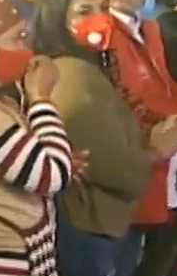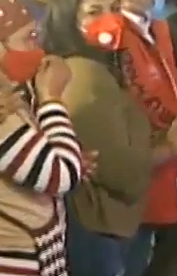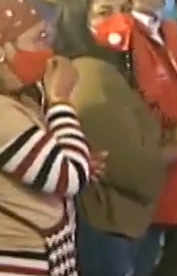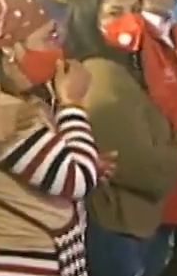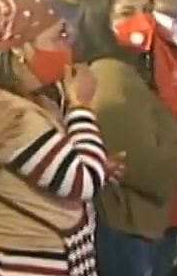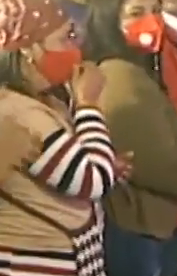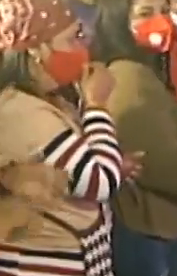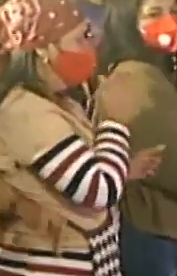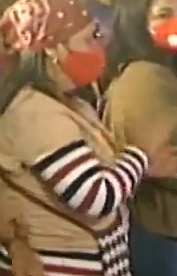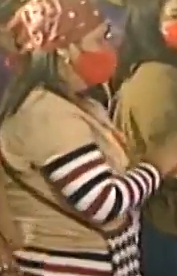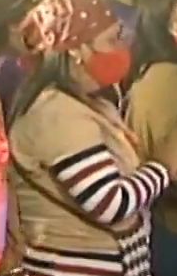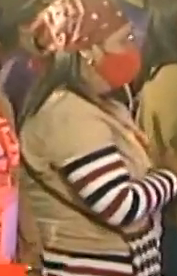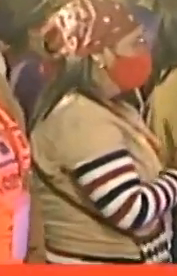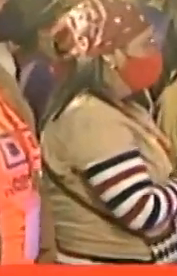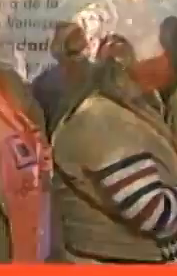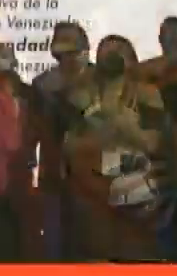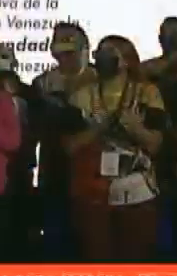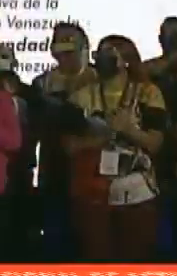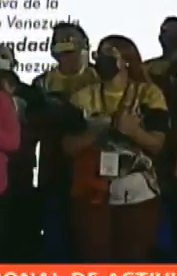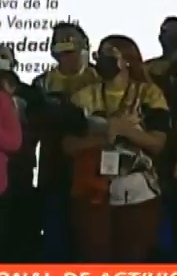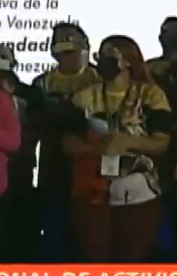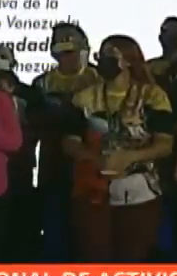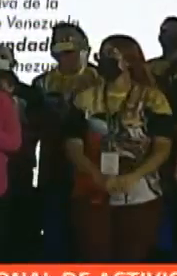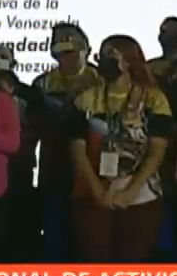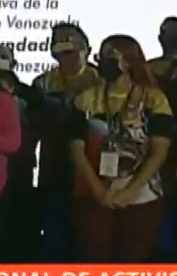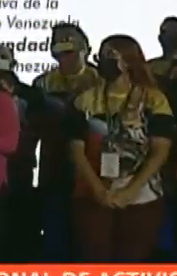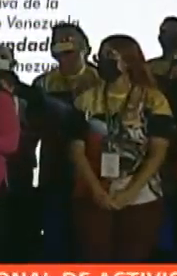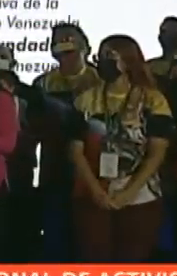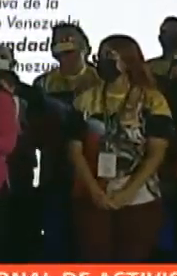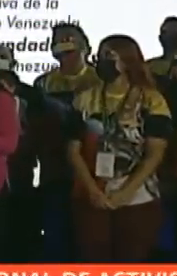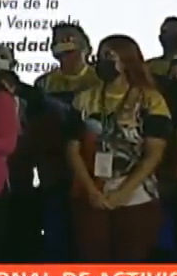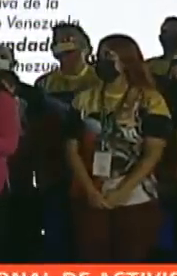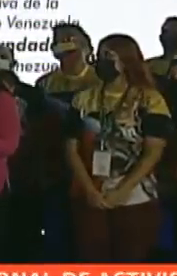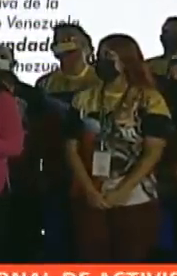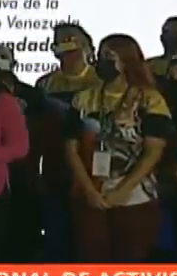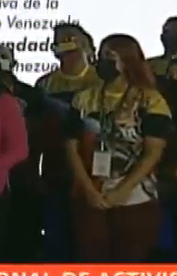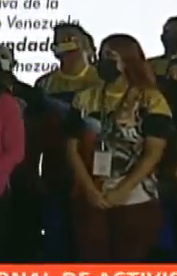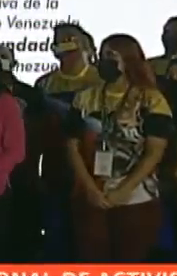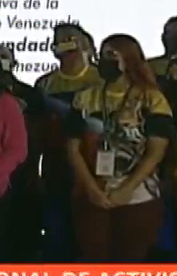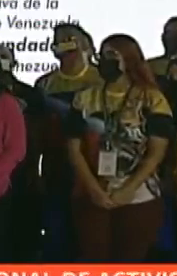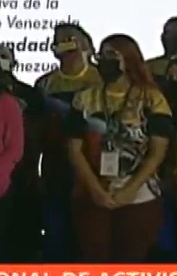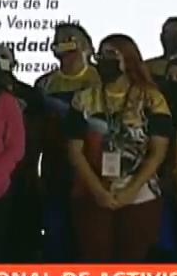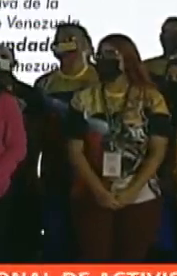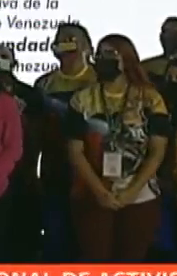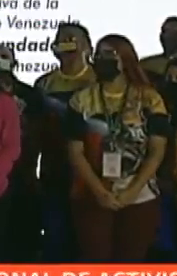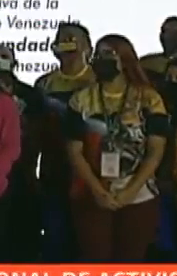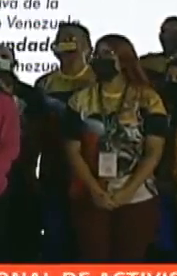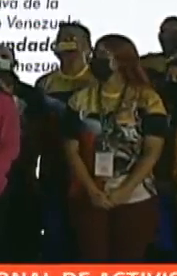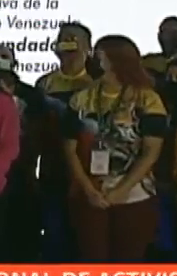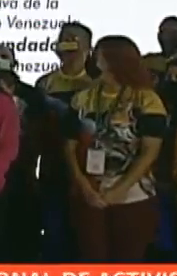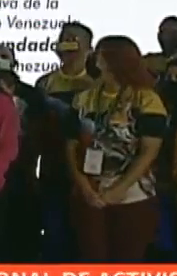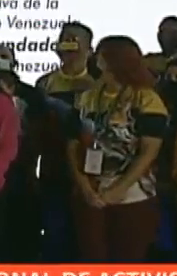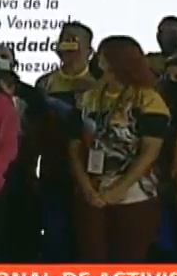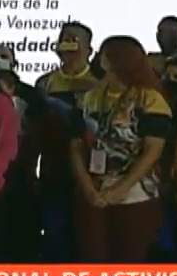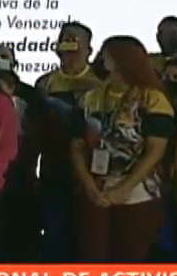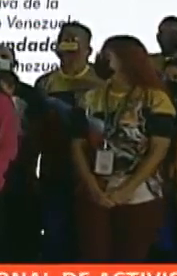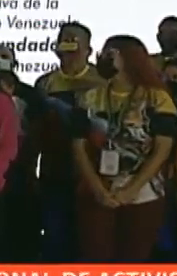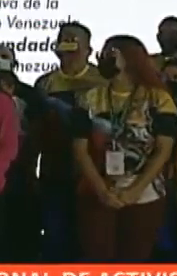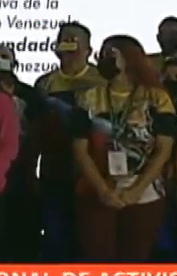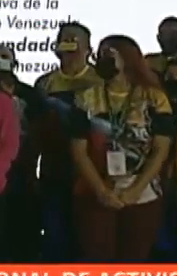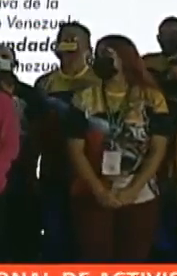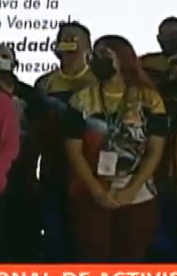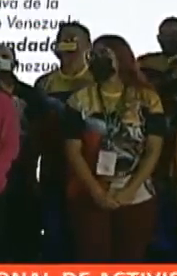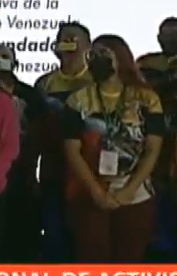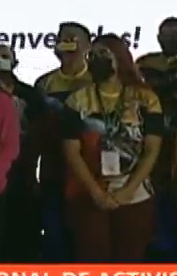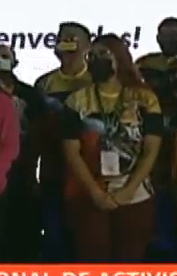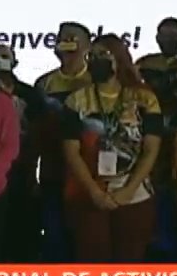seguir construyendo el proyecto de Bolívar. Somos bolivarianos y bolivarianas, así nos hemos definido. El pensamiento de